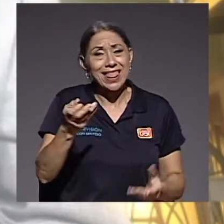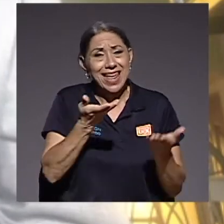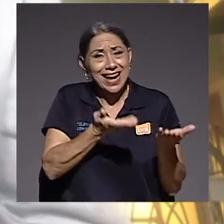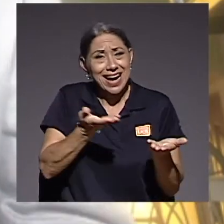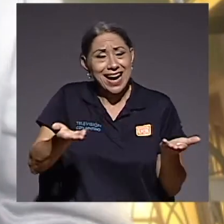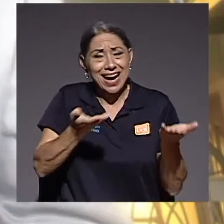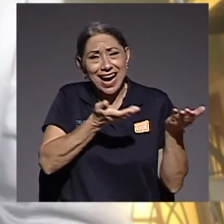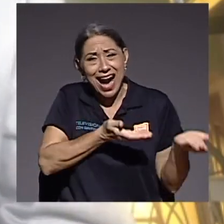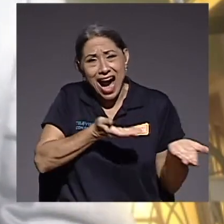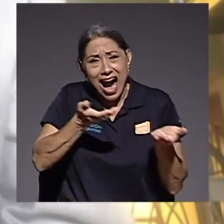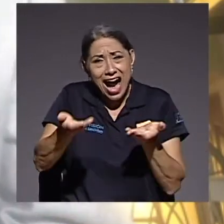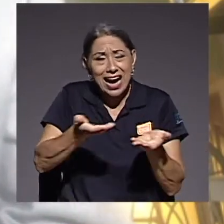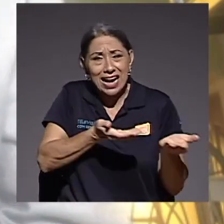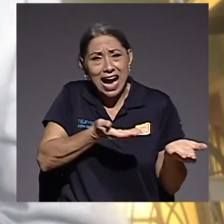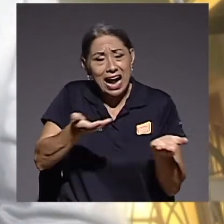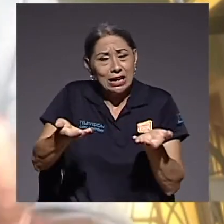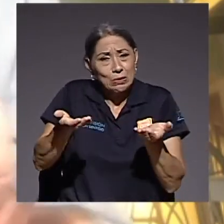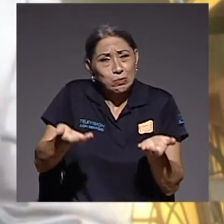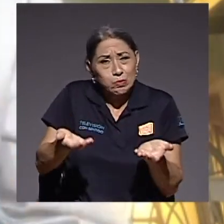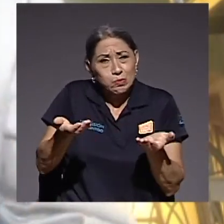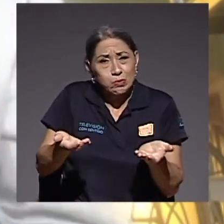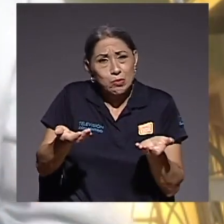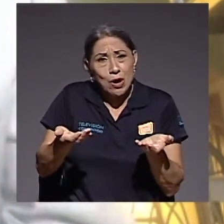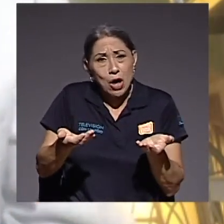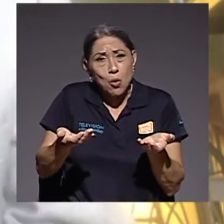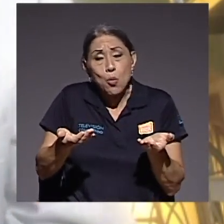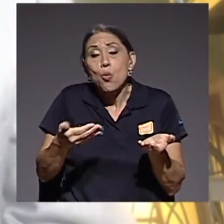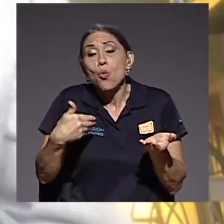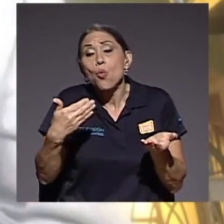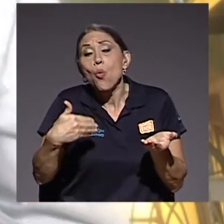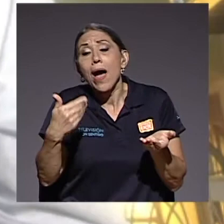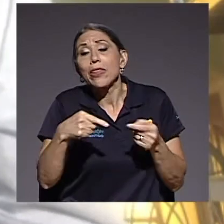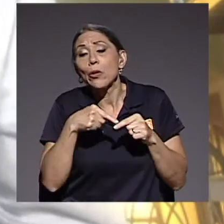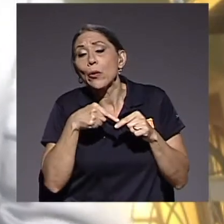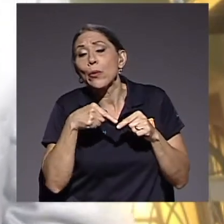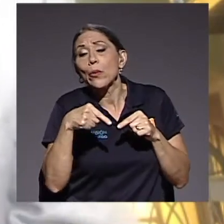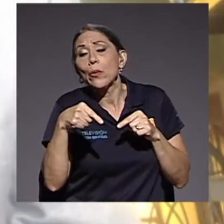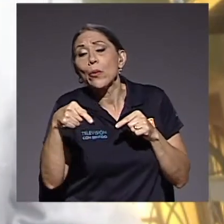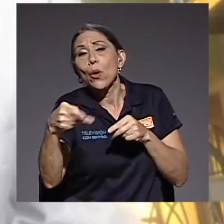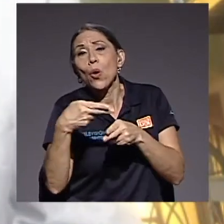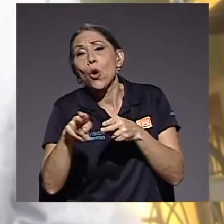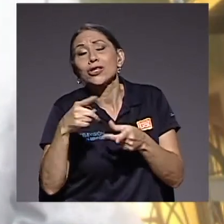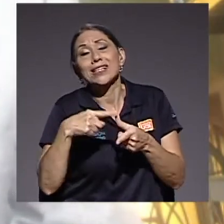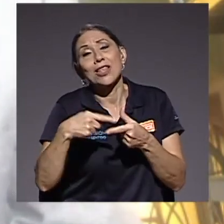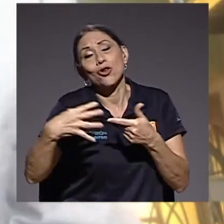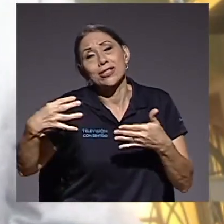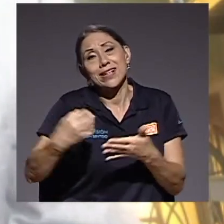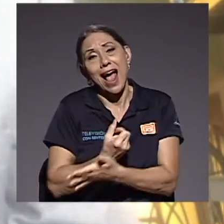cuando las distancias son muy cortas, esa rentabilidad baja.